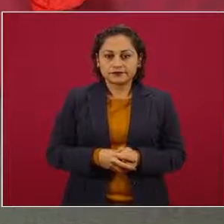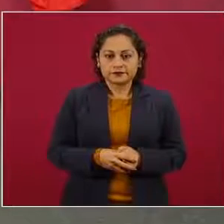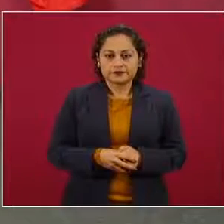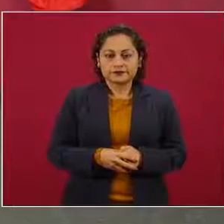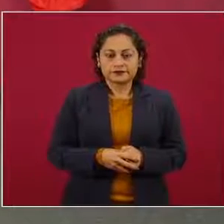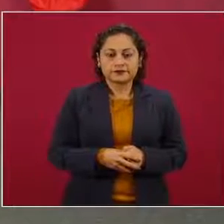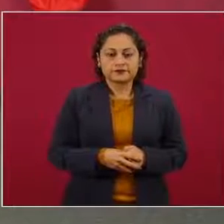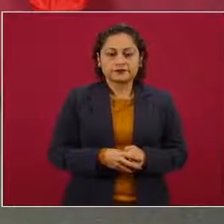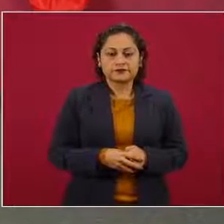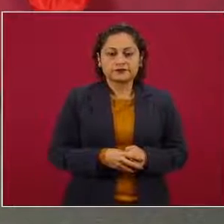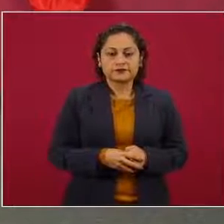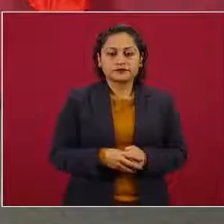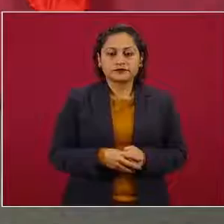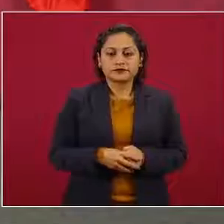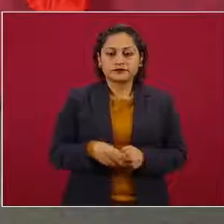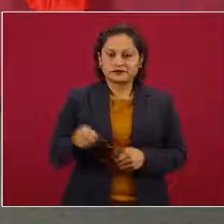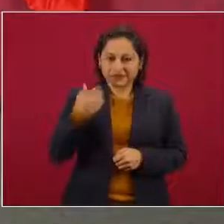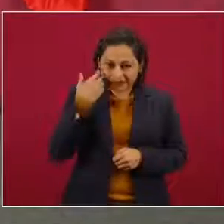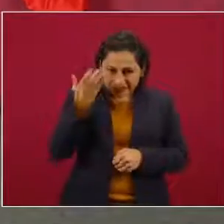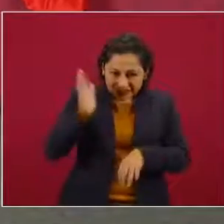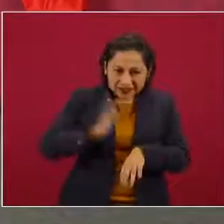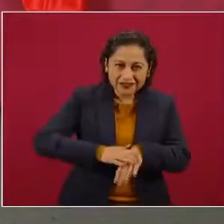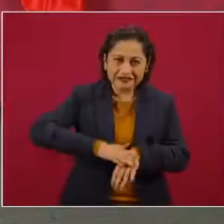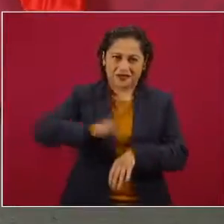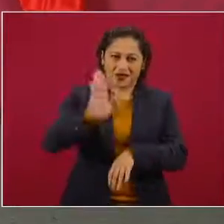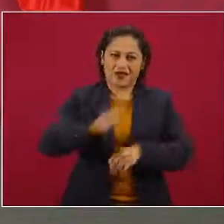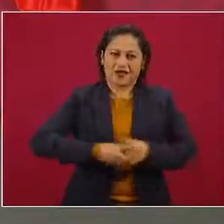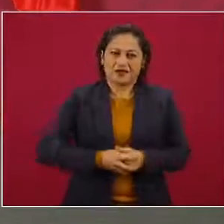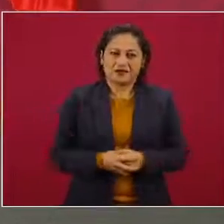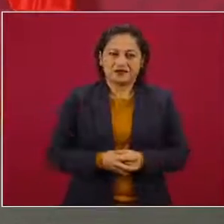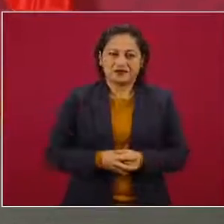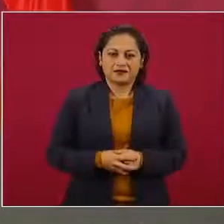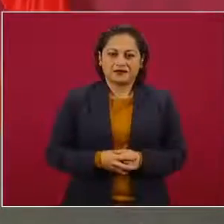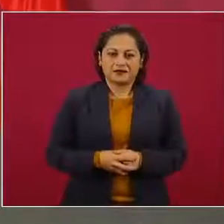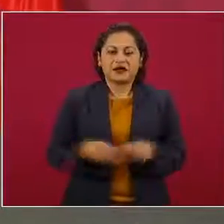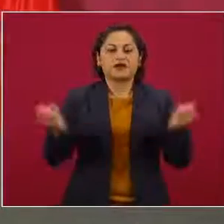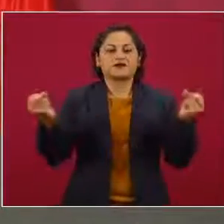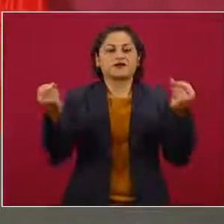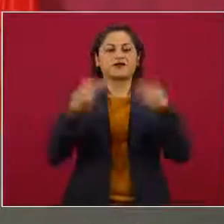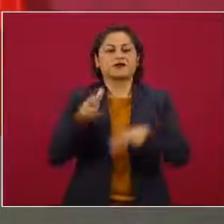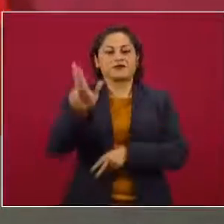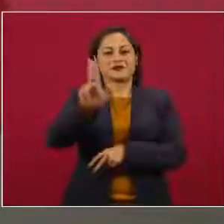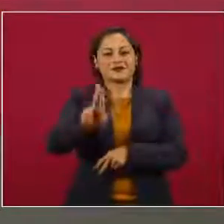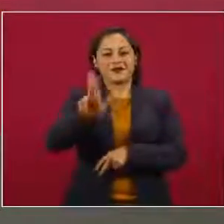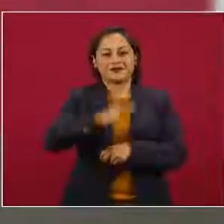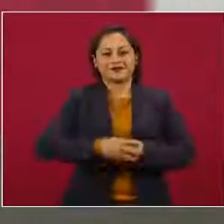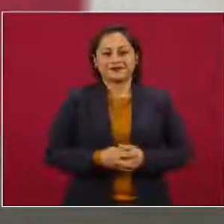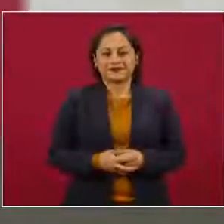¿Quieren más todavía? Bueno, nos vemos el martes.